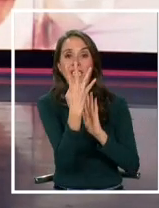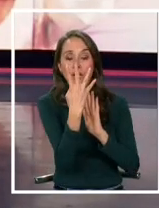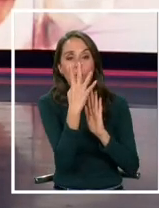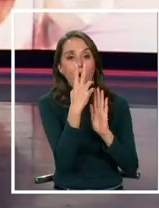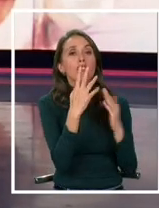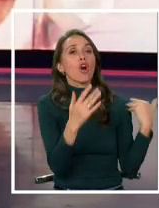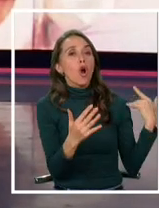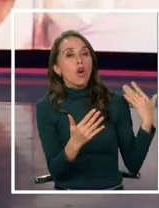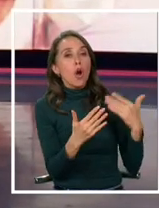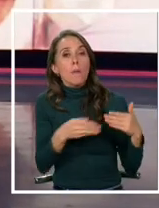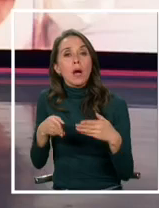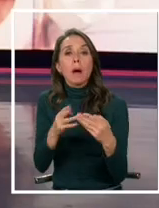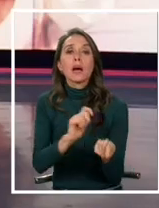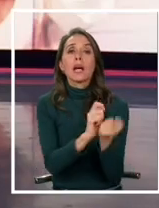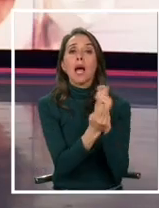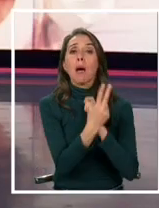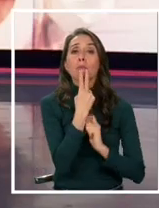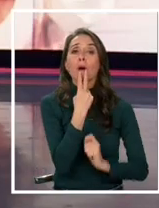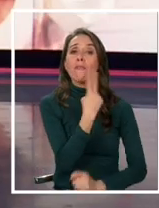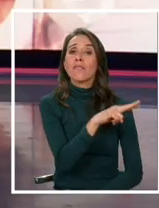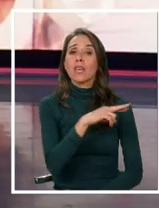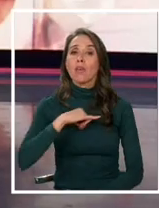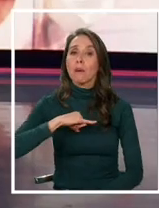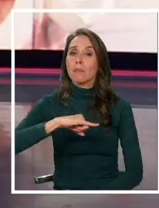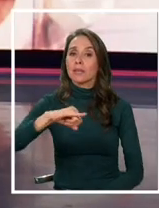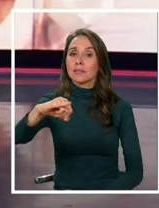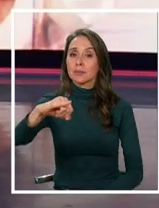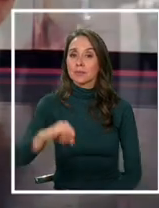que la llevó a cambiar su vida para